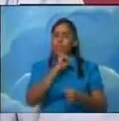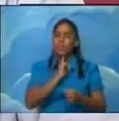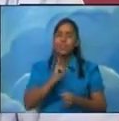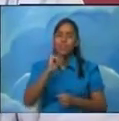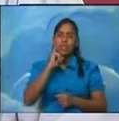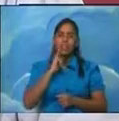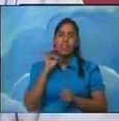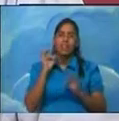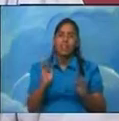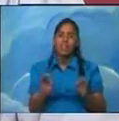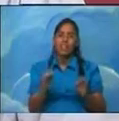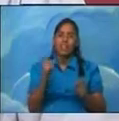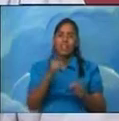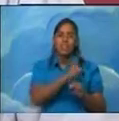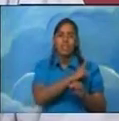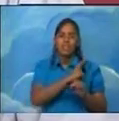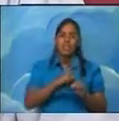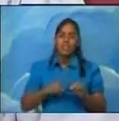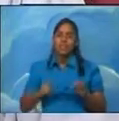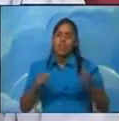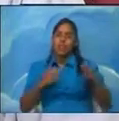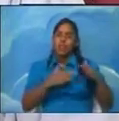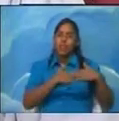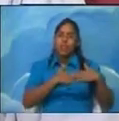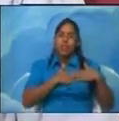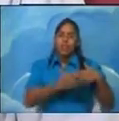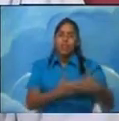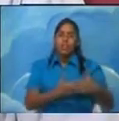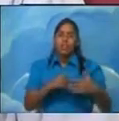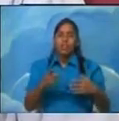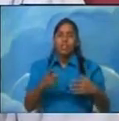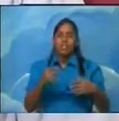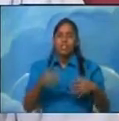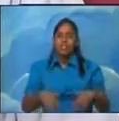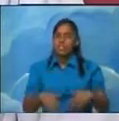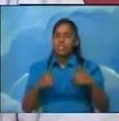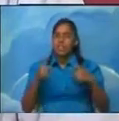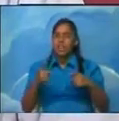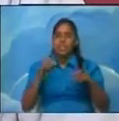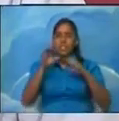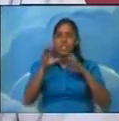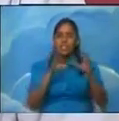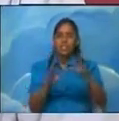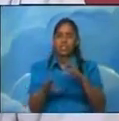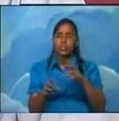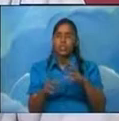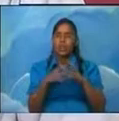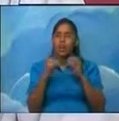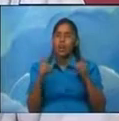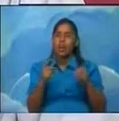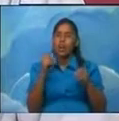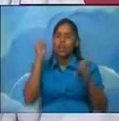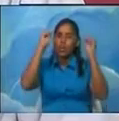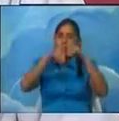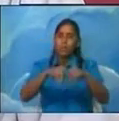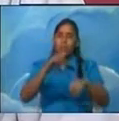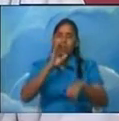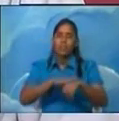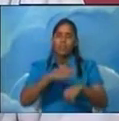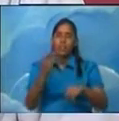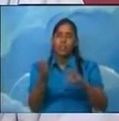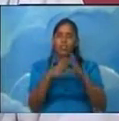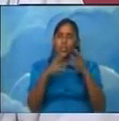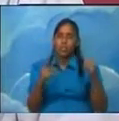mi deseo y mi aspiración es ir a esa nación a comprobarla, porque hoy por